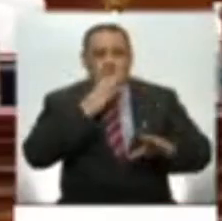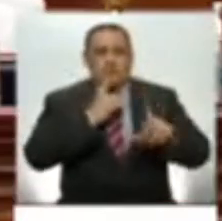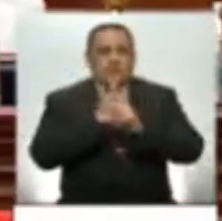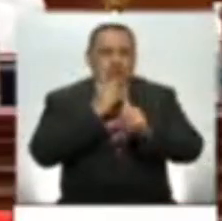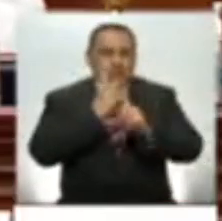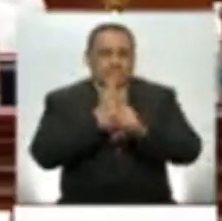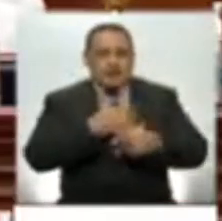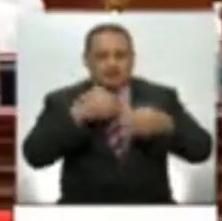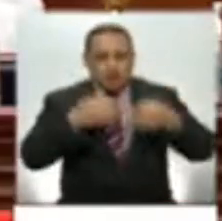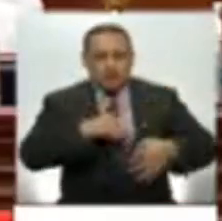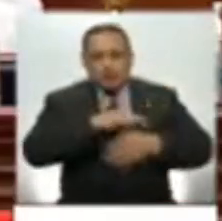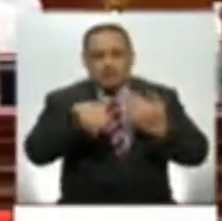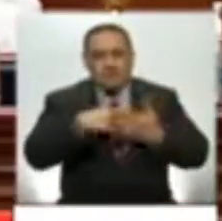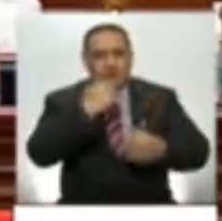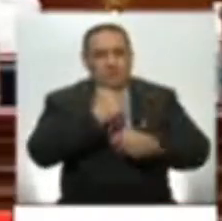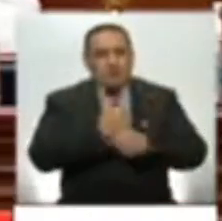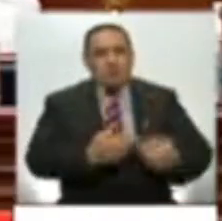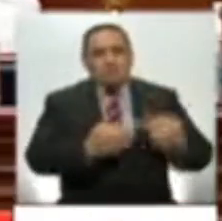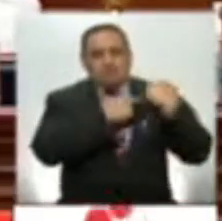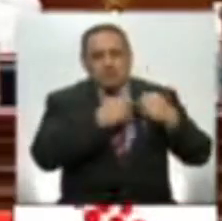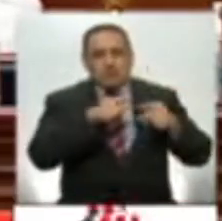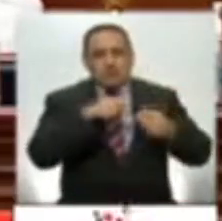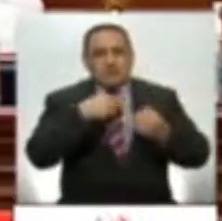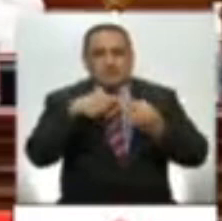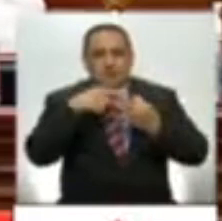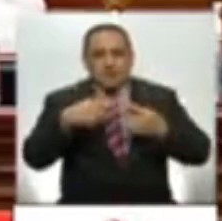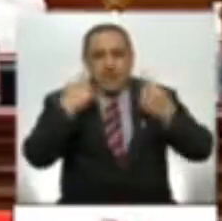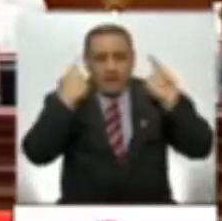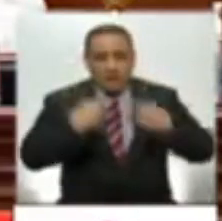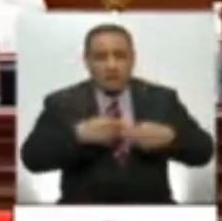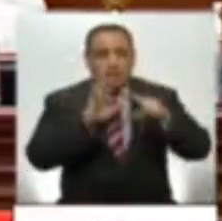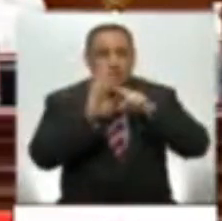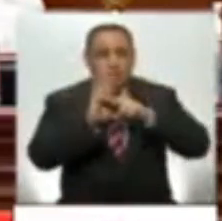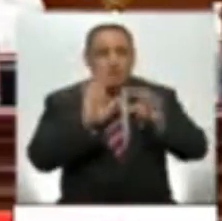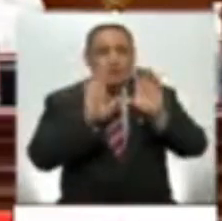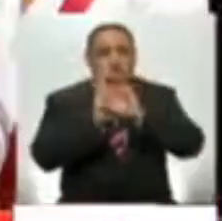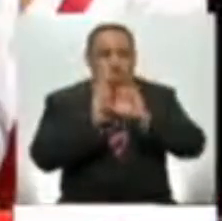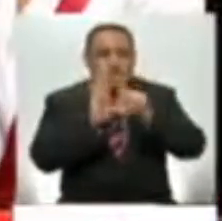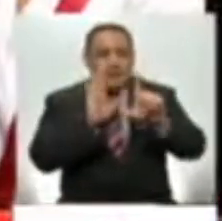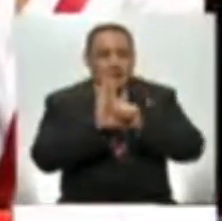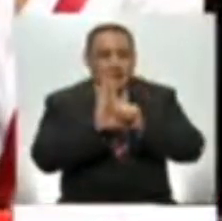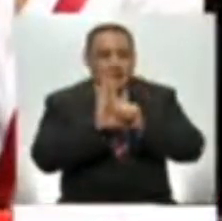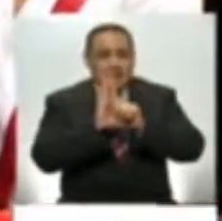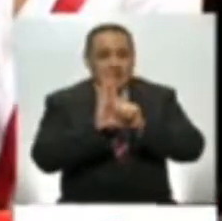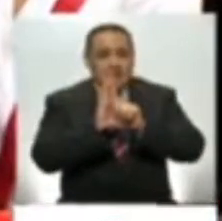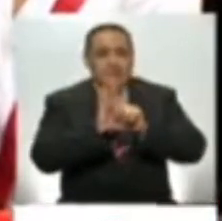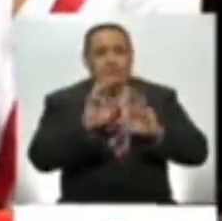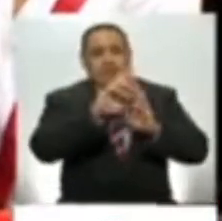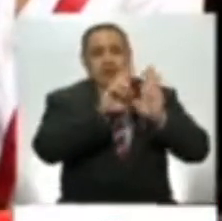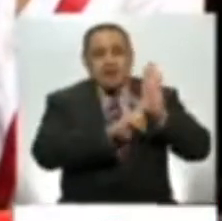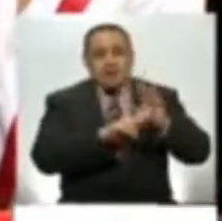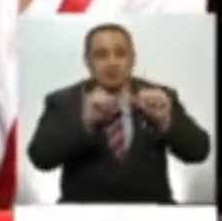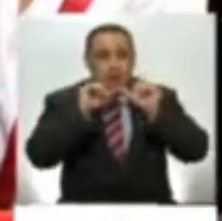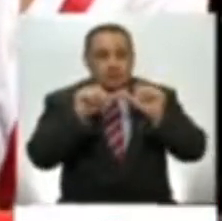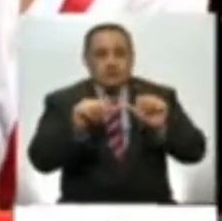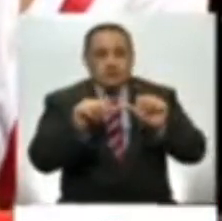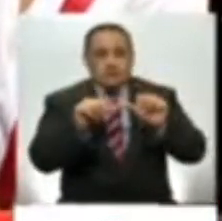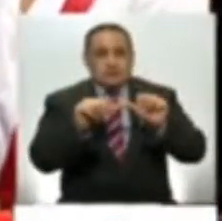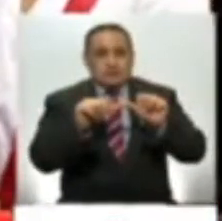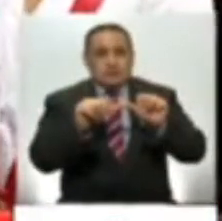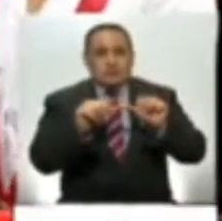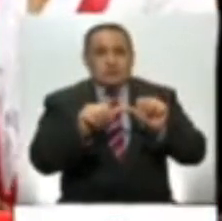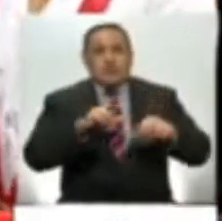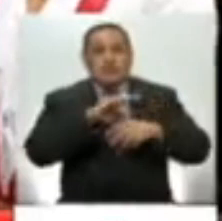fielmente sus deberes y obras en todo conforme a las normas constitucionales, legales y reglamentarias